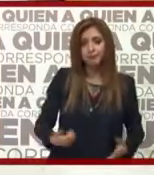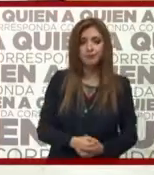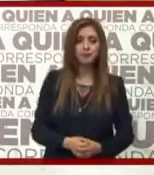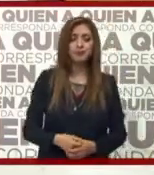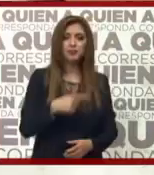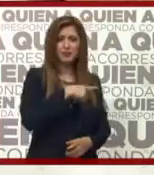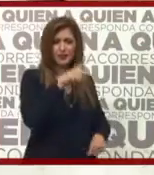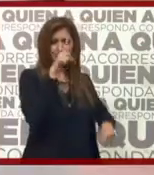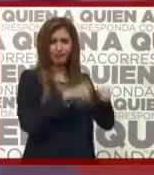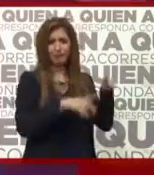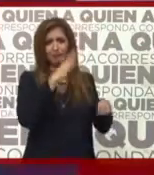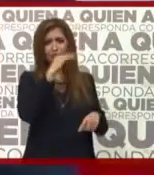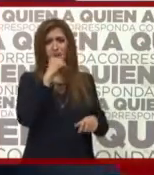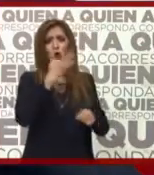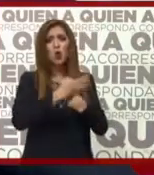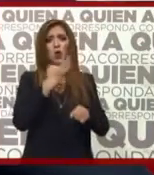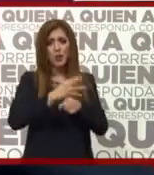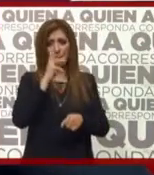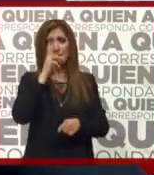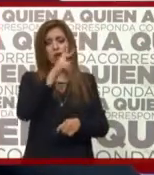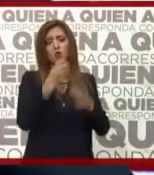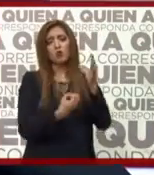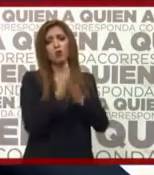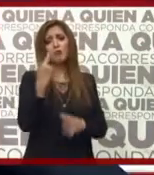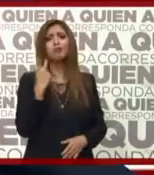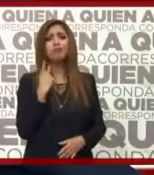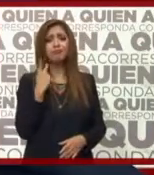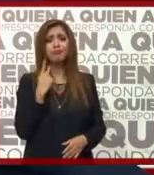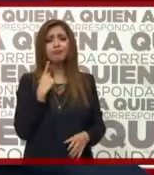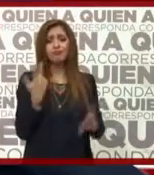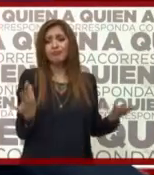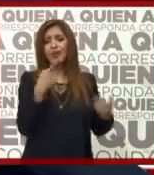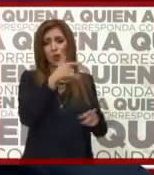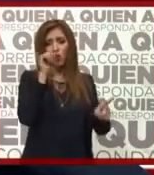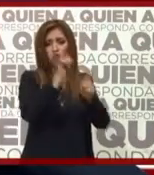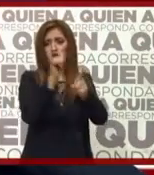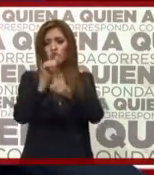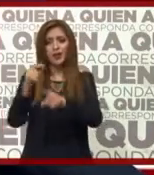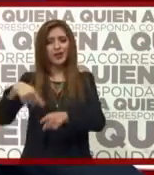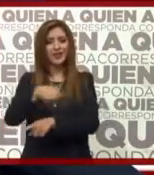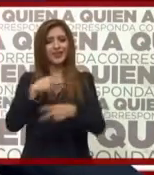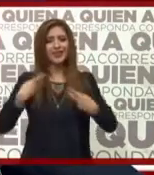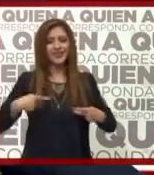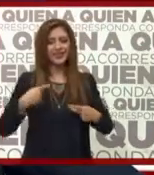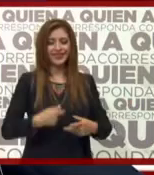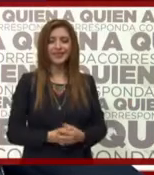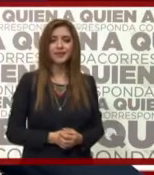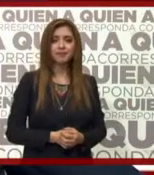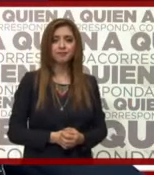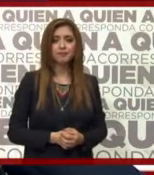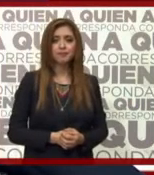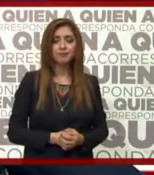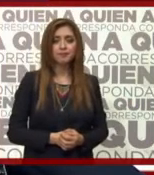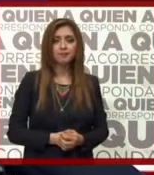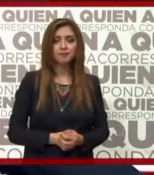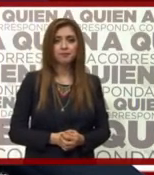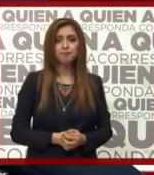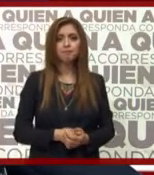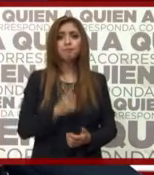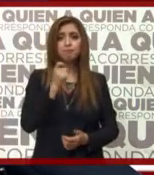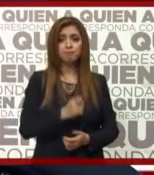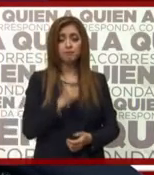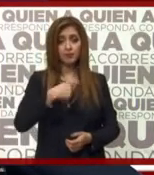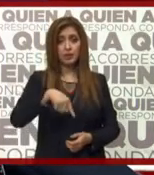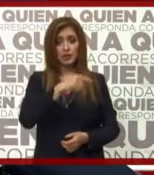gente que no se lo ha quitado mira algunos hasta políticos pero bueno hacen bullying con el pueblo en fin el caso de los menores